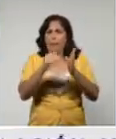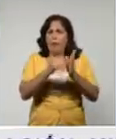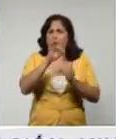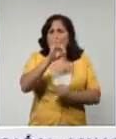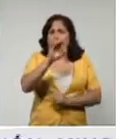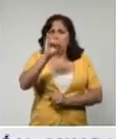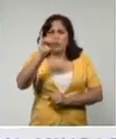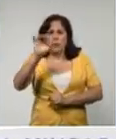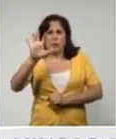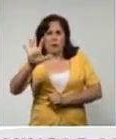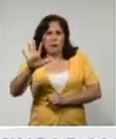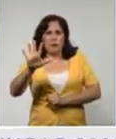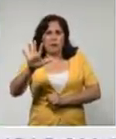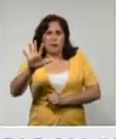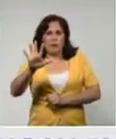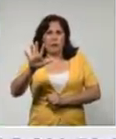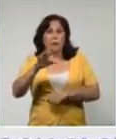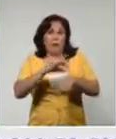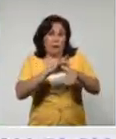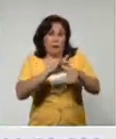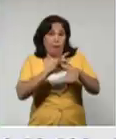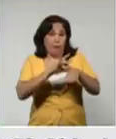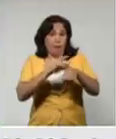1.865, que es el